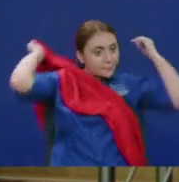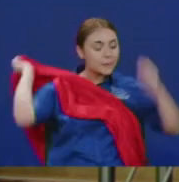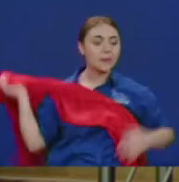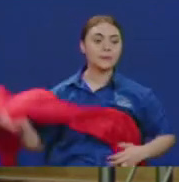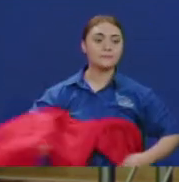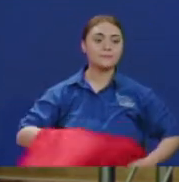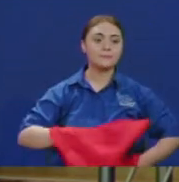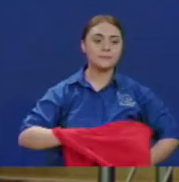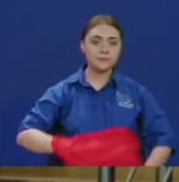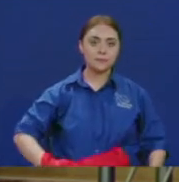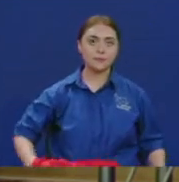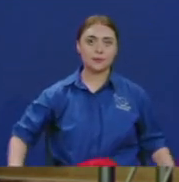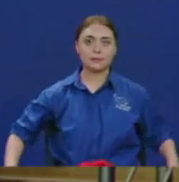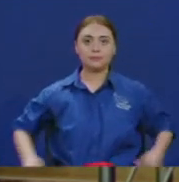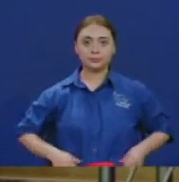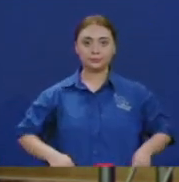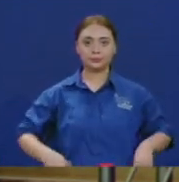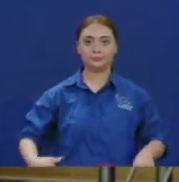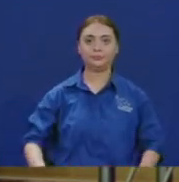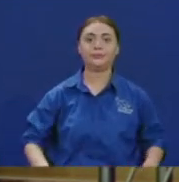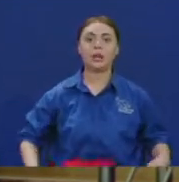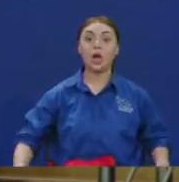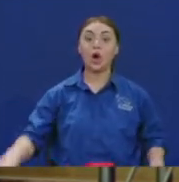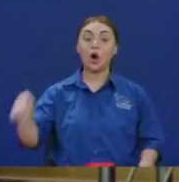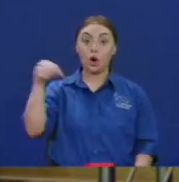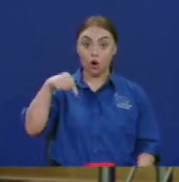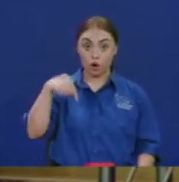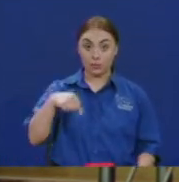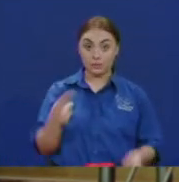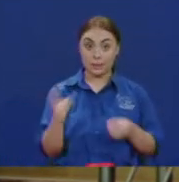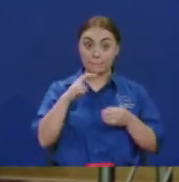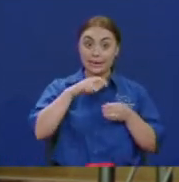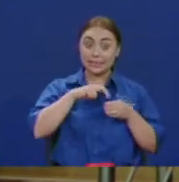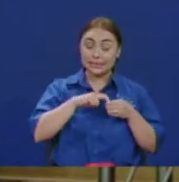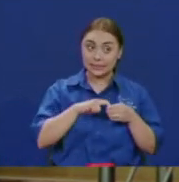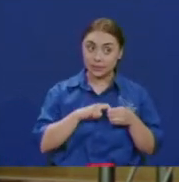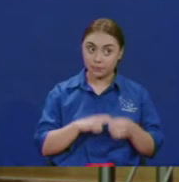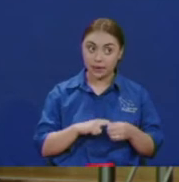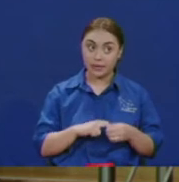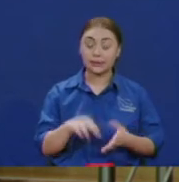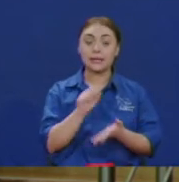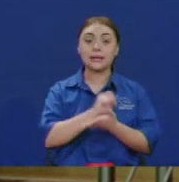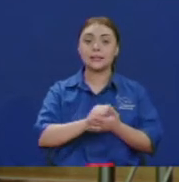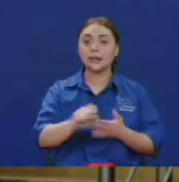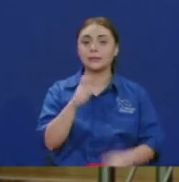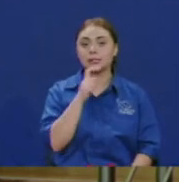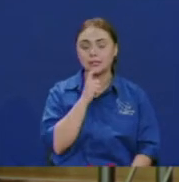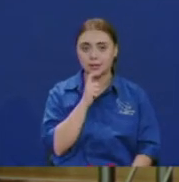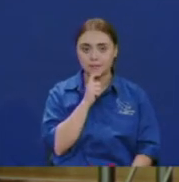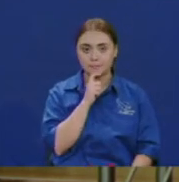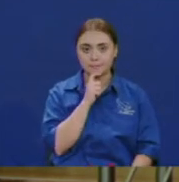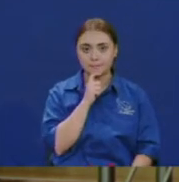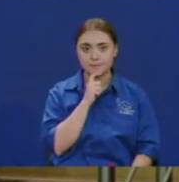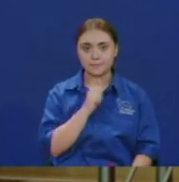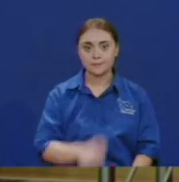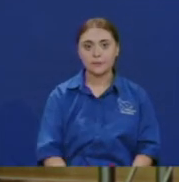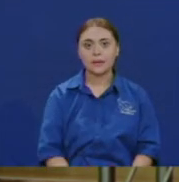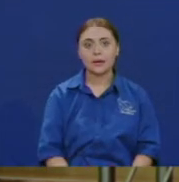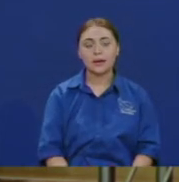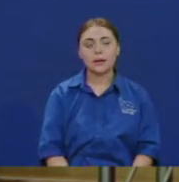Bueno, hoy vamos a participar nuevamente de la Cena del Señor. El